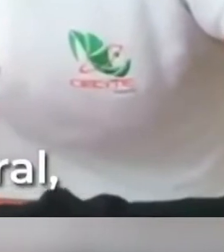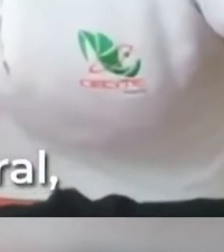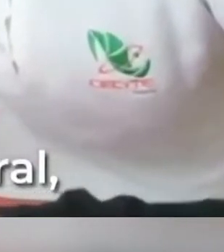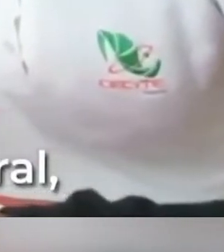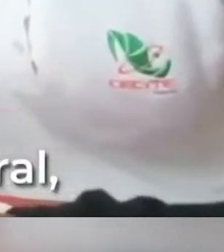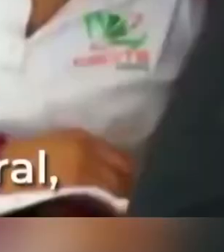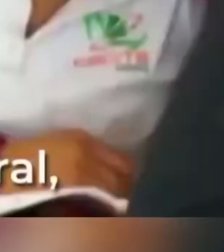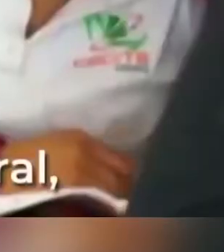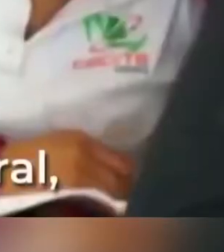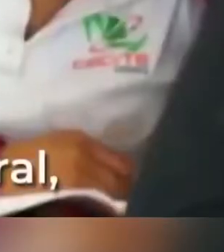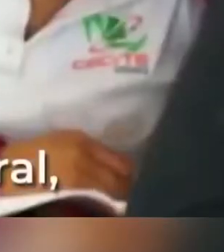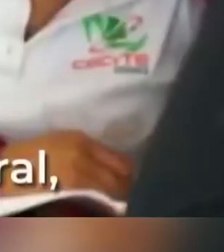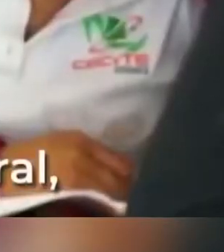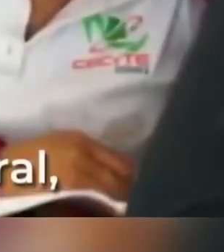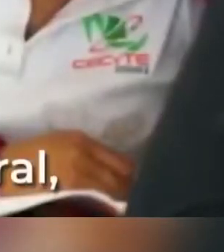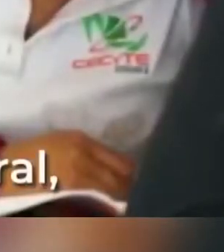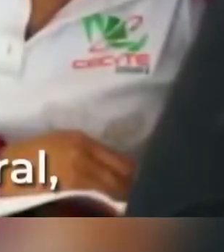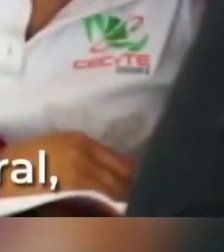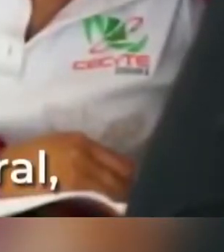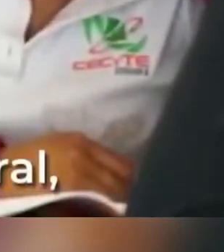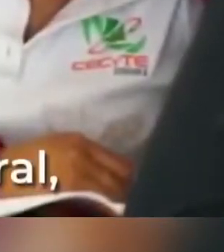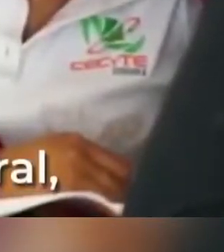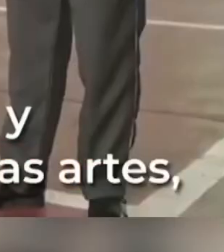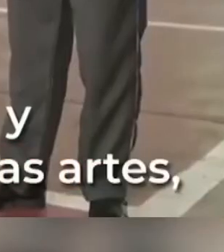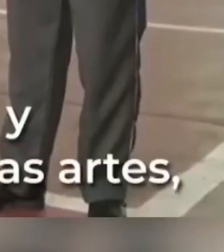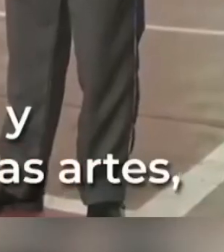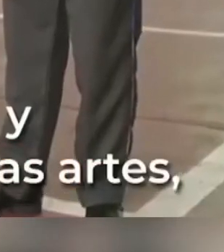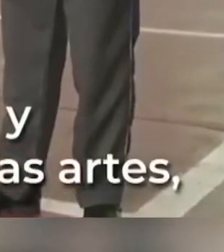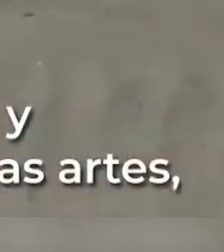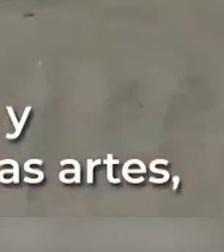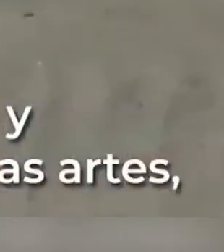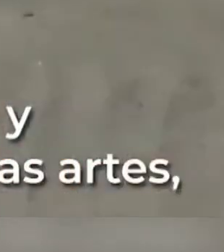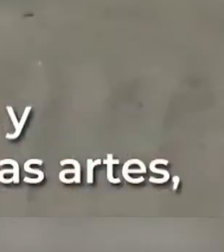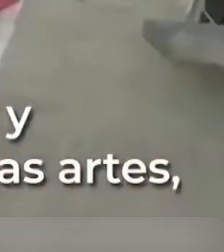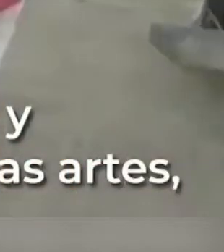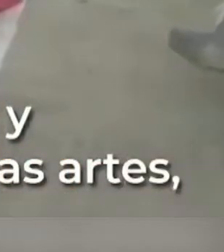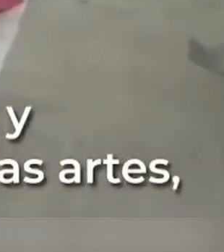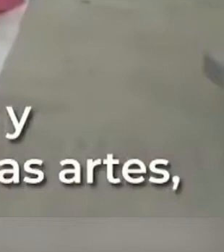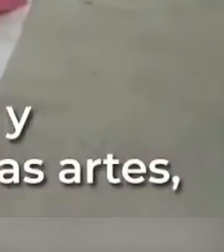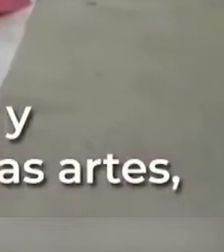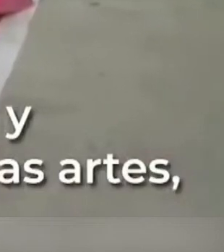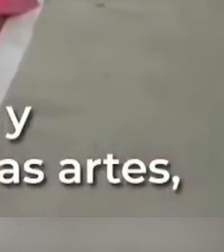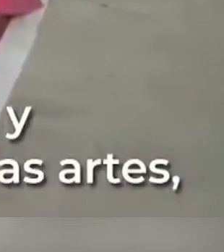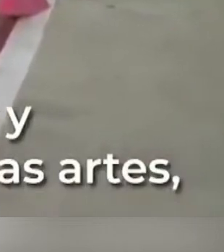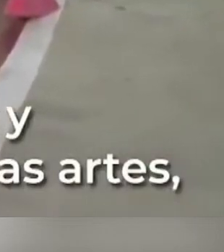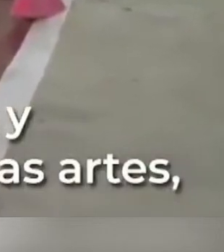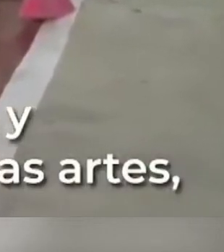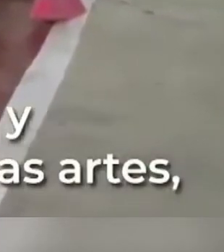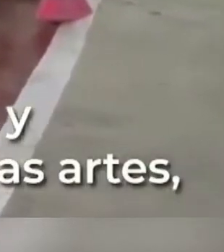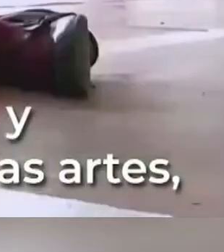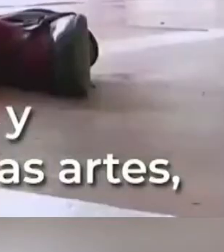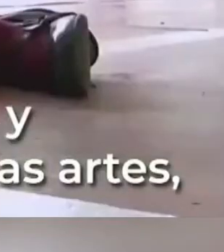nadie atrás y a nadie afuera del aprendizaje integral, reforzar la formación cívica y ética y el